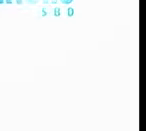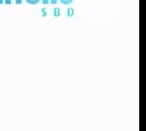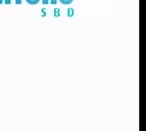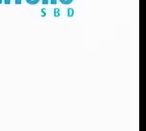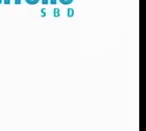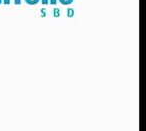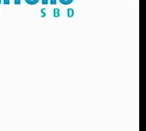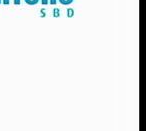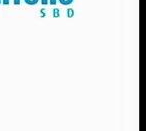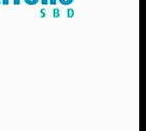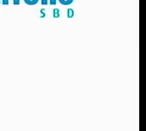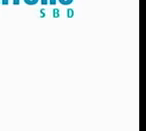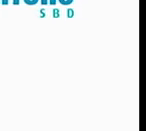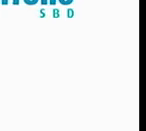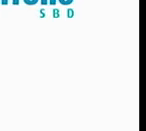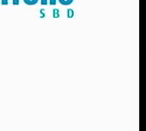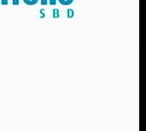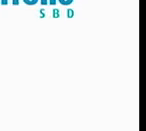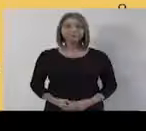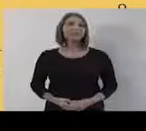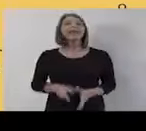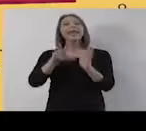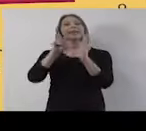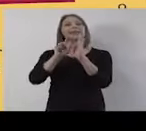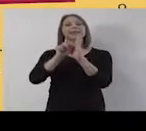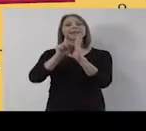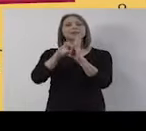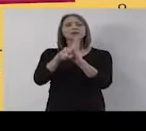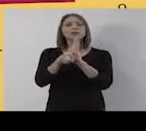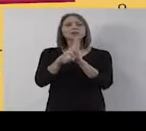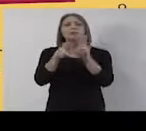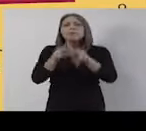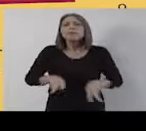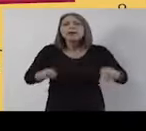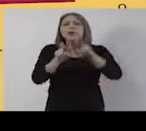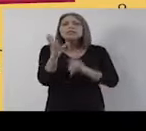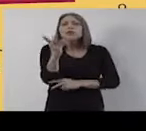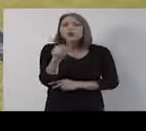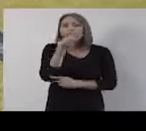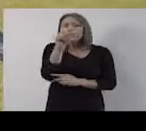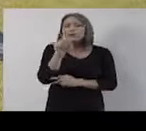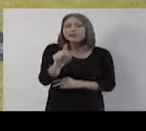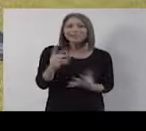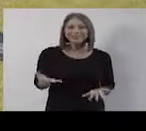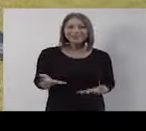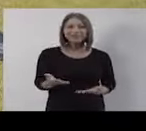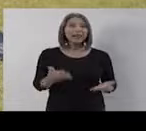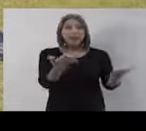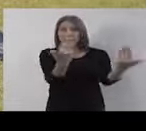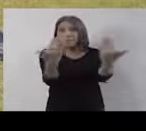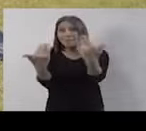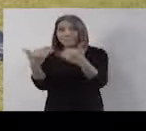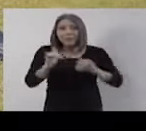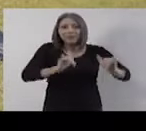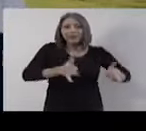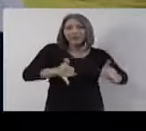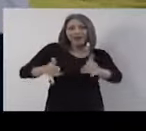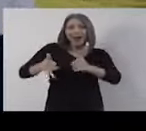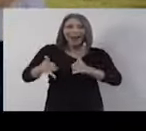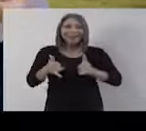nuestros operadores financieros acreditados. ¿Cuántos valores puedes encontrar en 30 segundos? ¡Vamos a